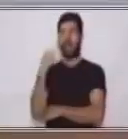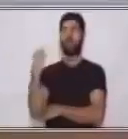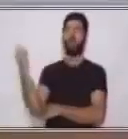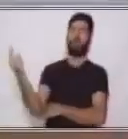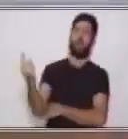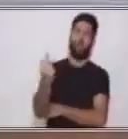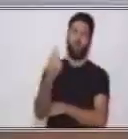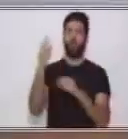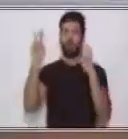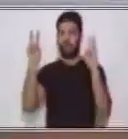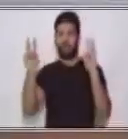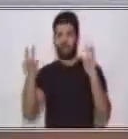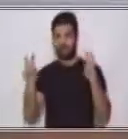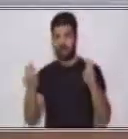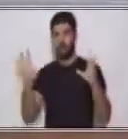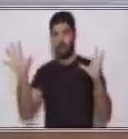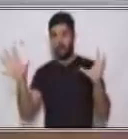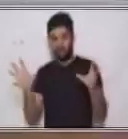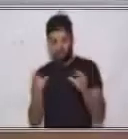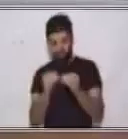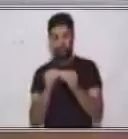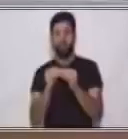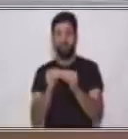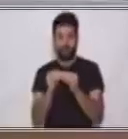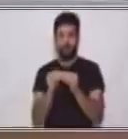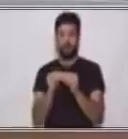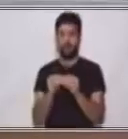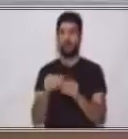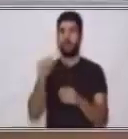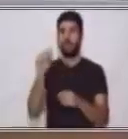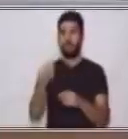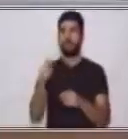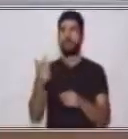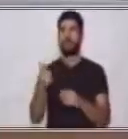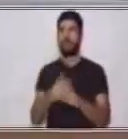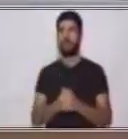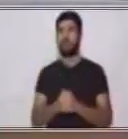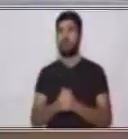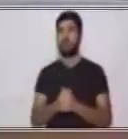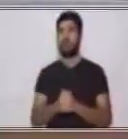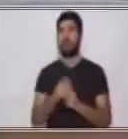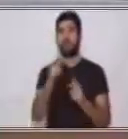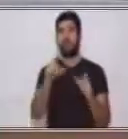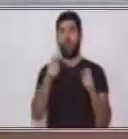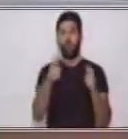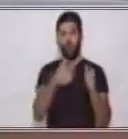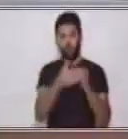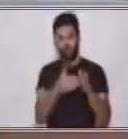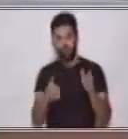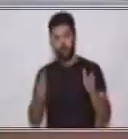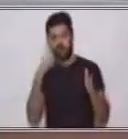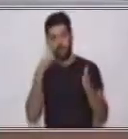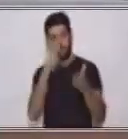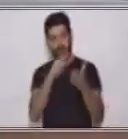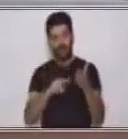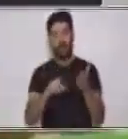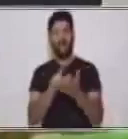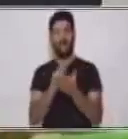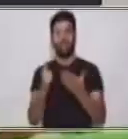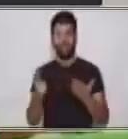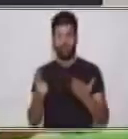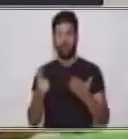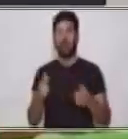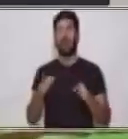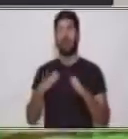viendo durante los meses anteriores, que es sobre todo las corrientes literarias. Entonces, si ya nosotros